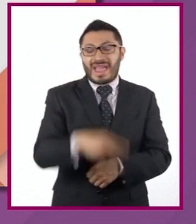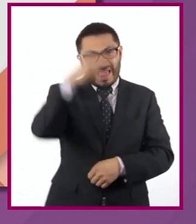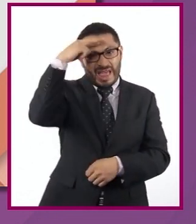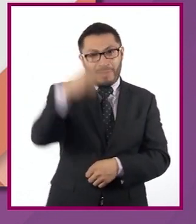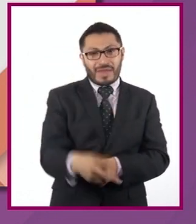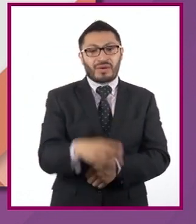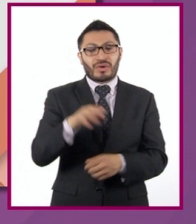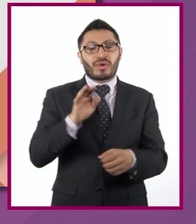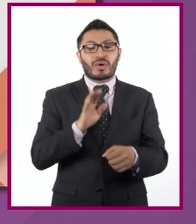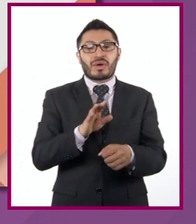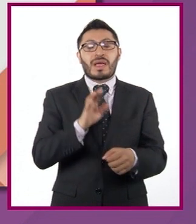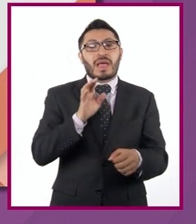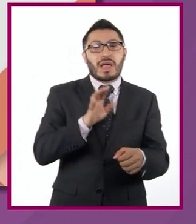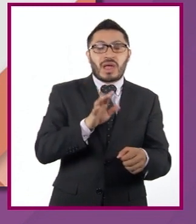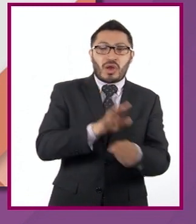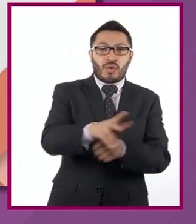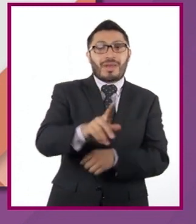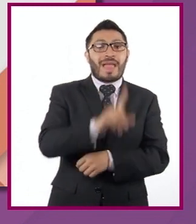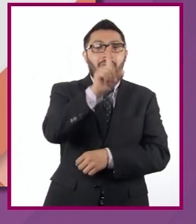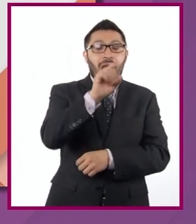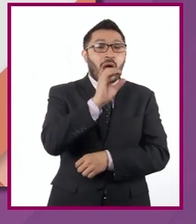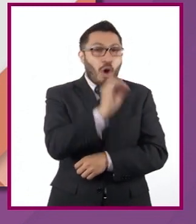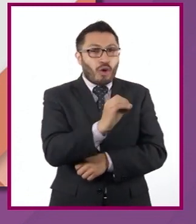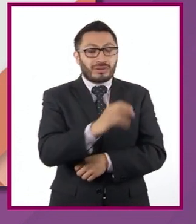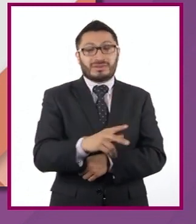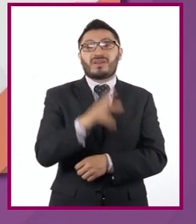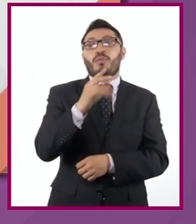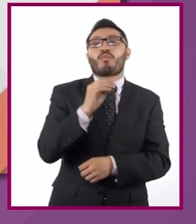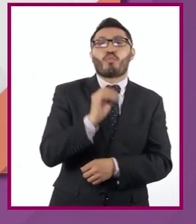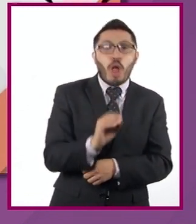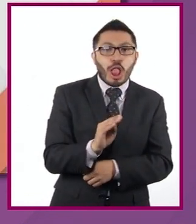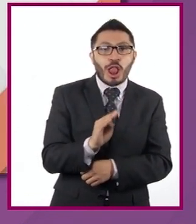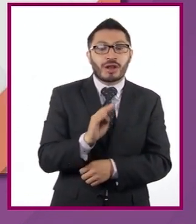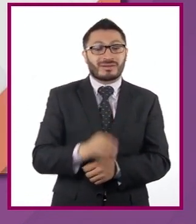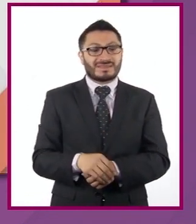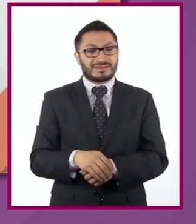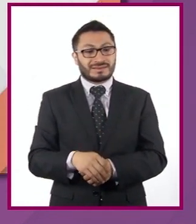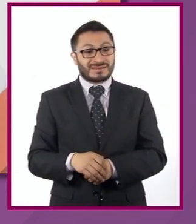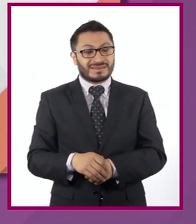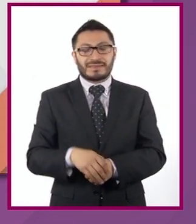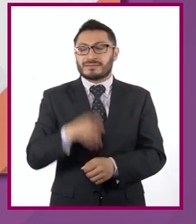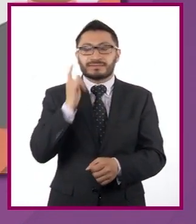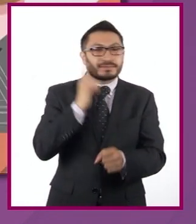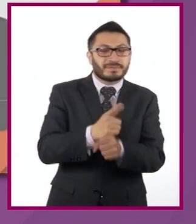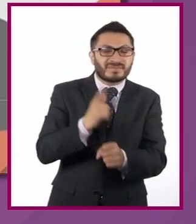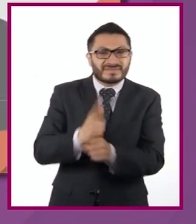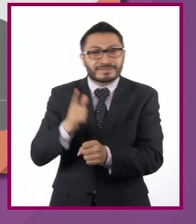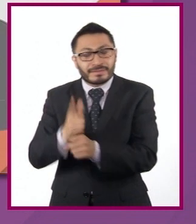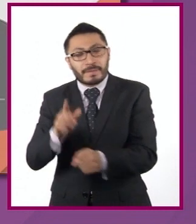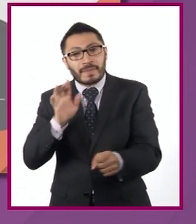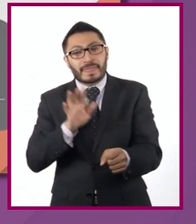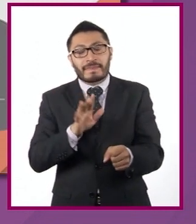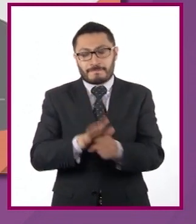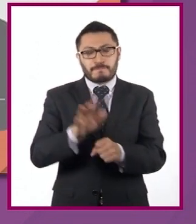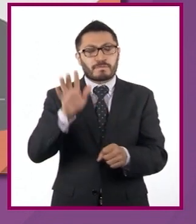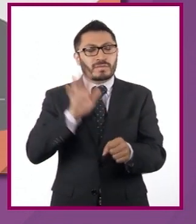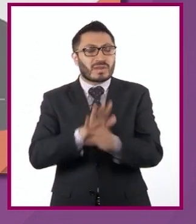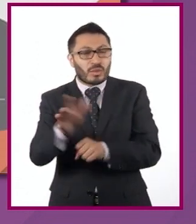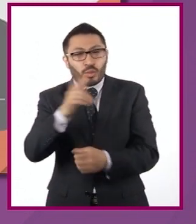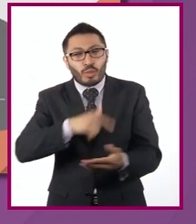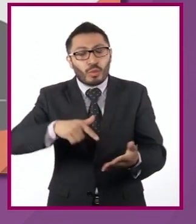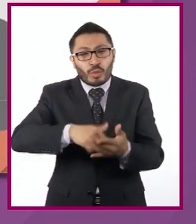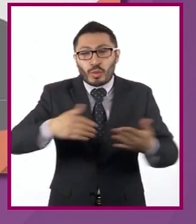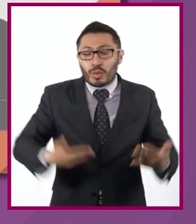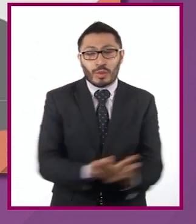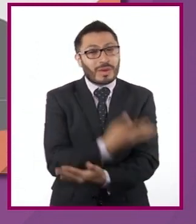la que lleva el énfasis en la última sílaba, pol. ¿Pueden identificar la nacionalidad de ella y de él